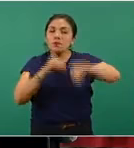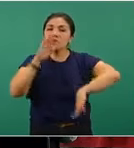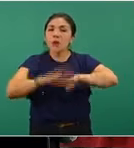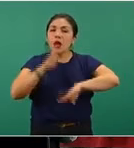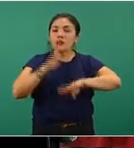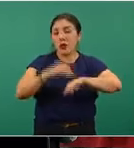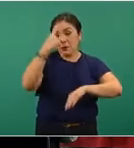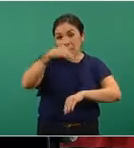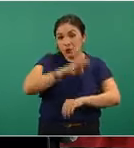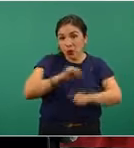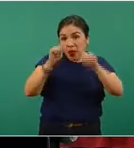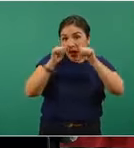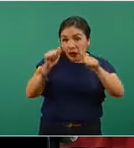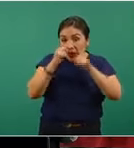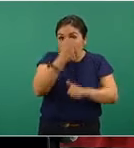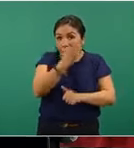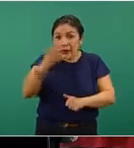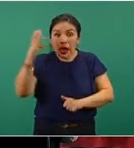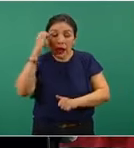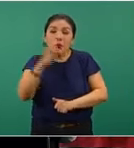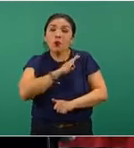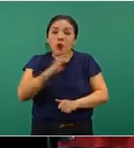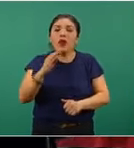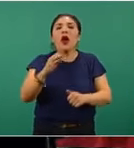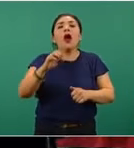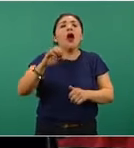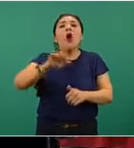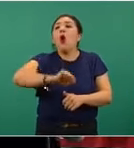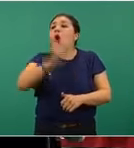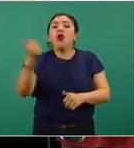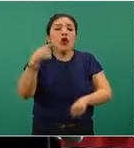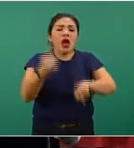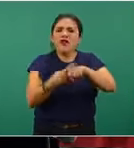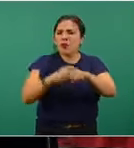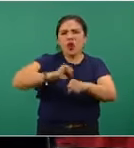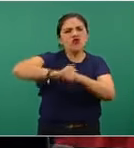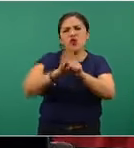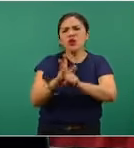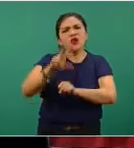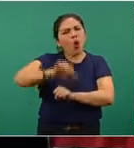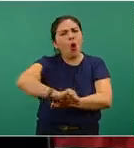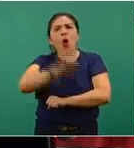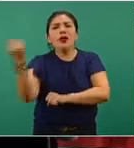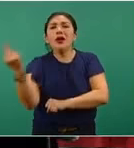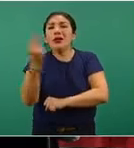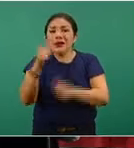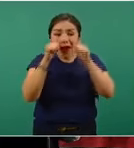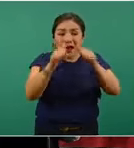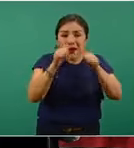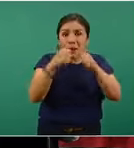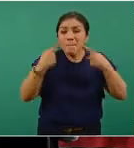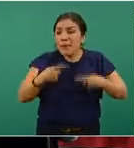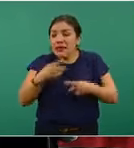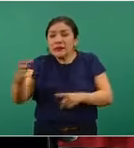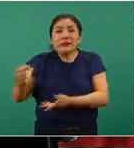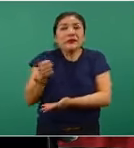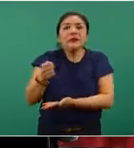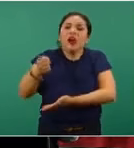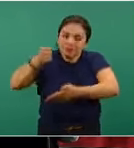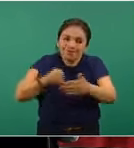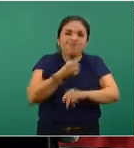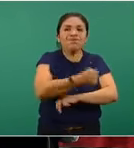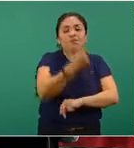incrementando la capacidad para que estas camas se utilicen para otras cosas fuera de COVID que se necesitan utilizar, pero estar